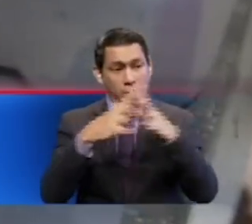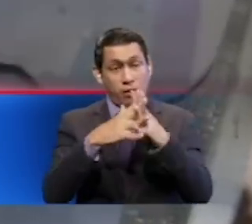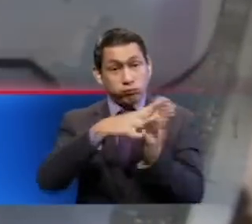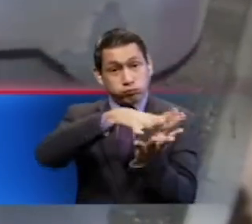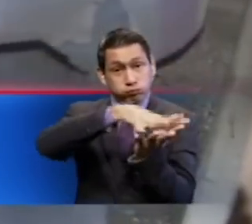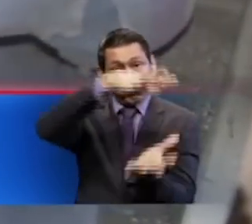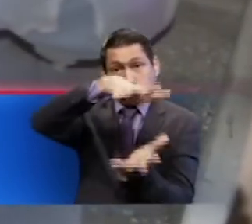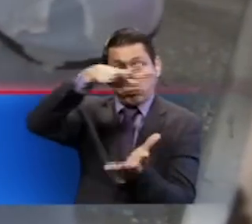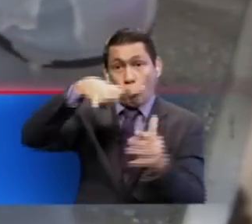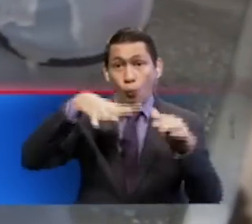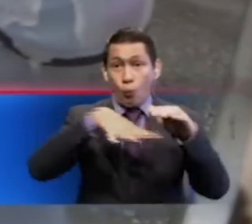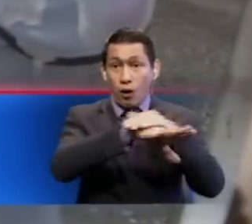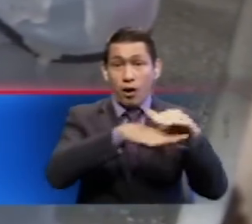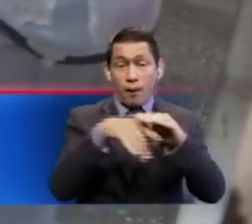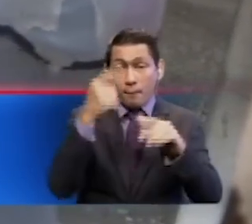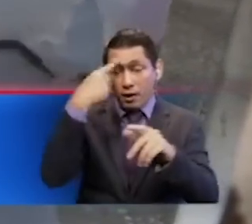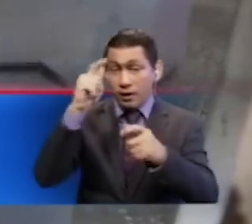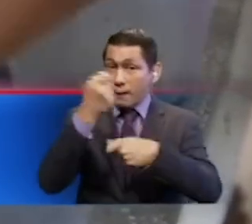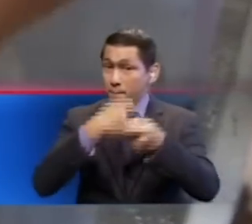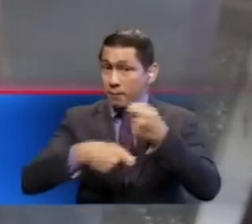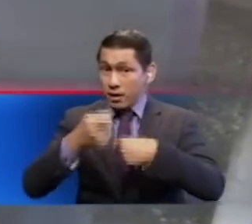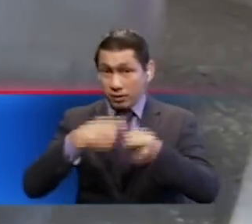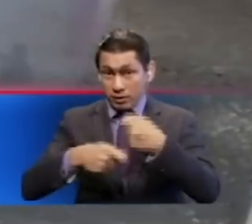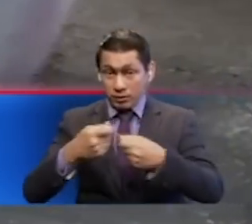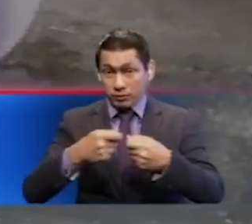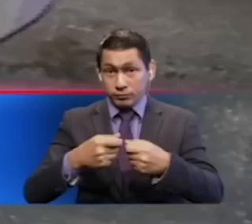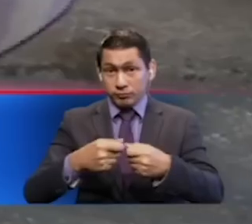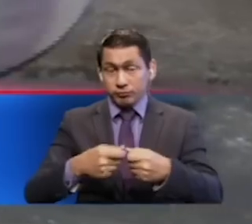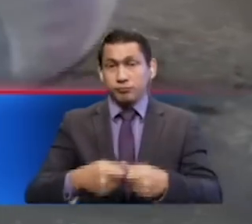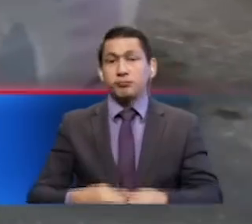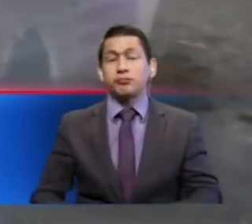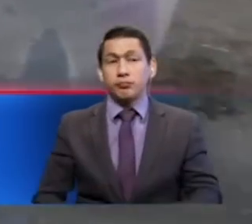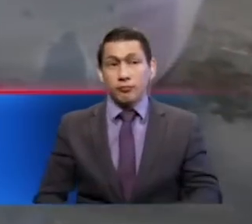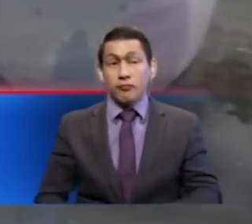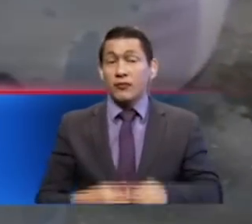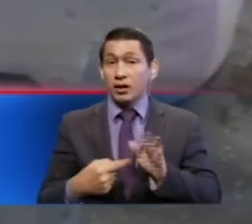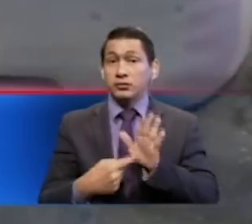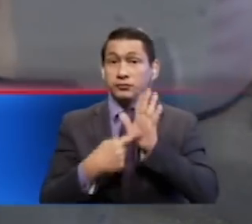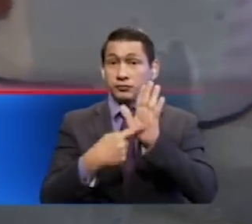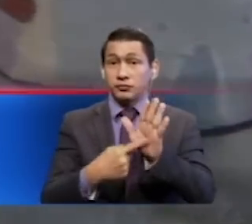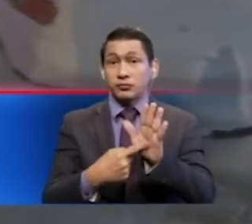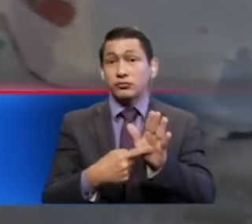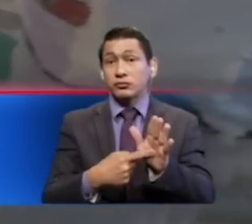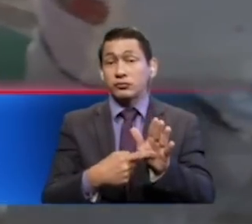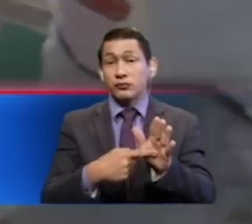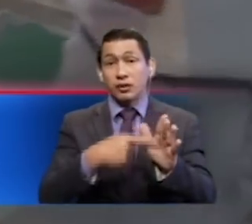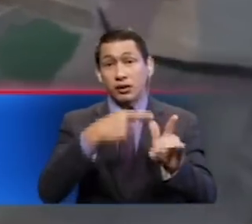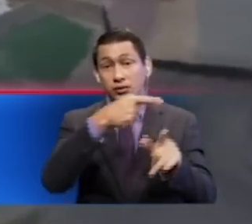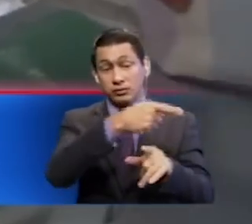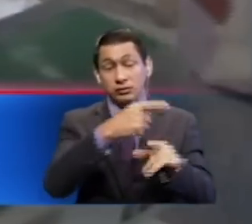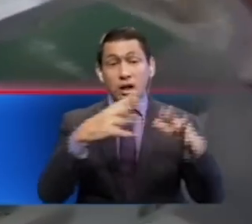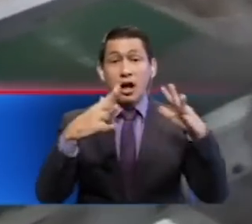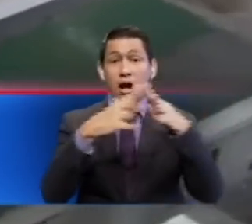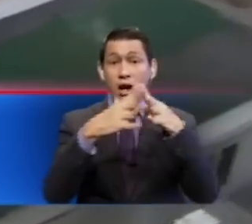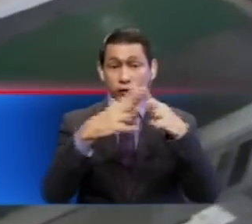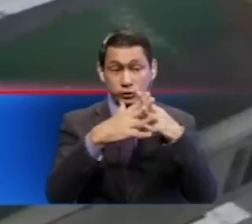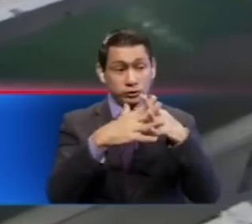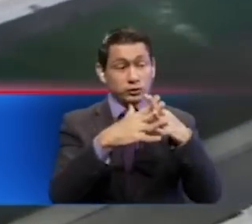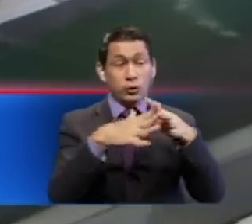de los consumidores, si se da un desabastecimiento, no será posible, puesto que conforme se va pilando, también